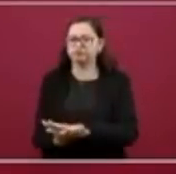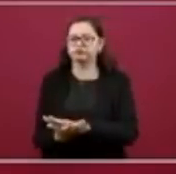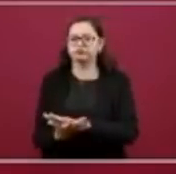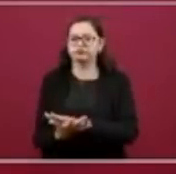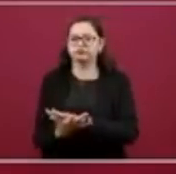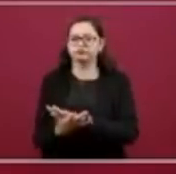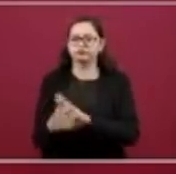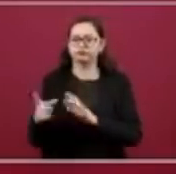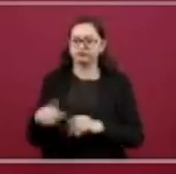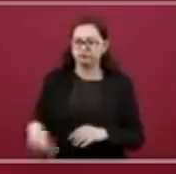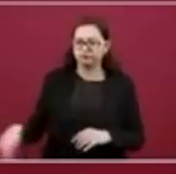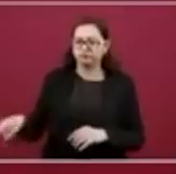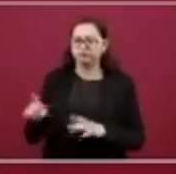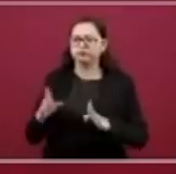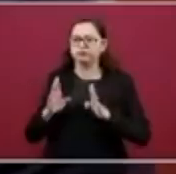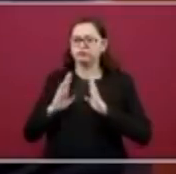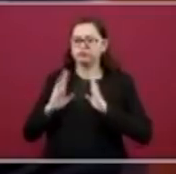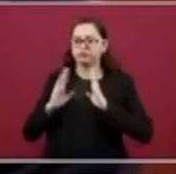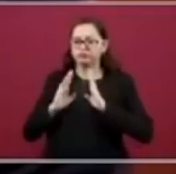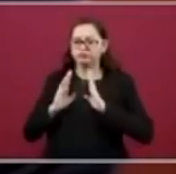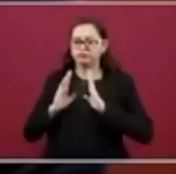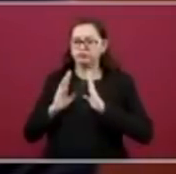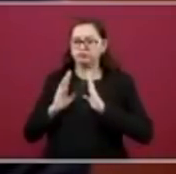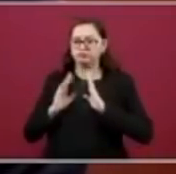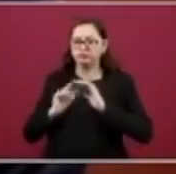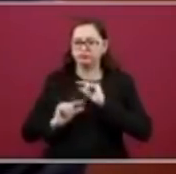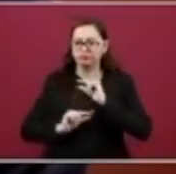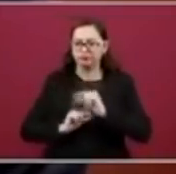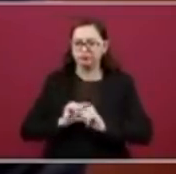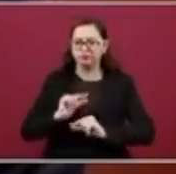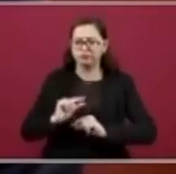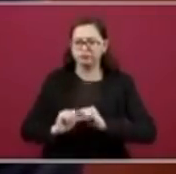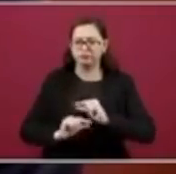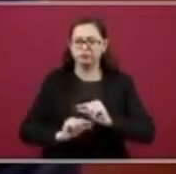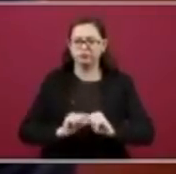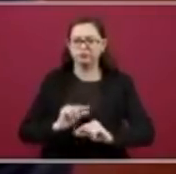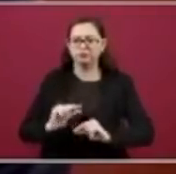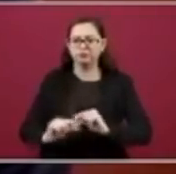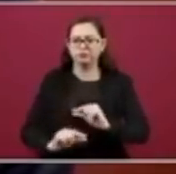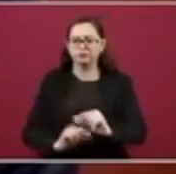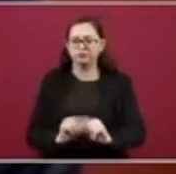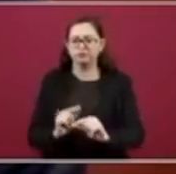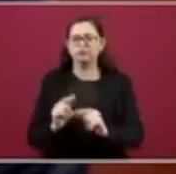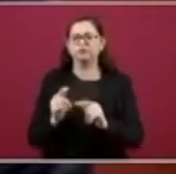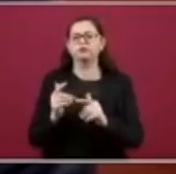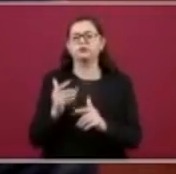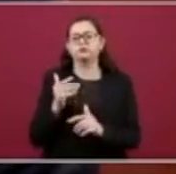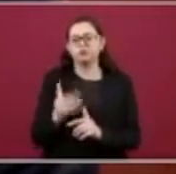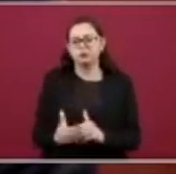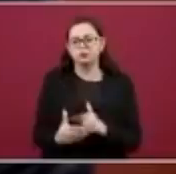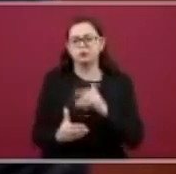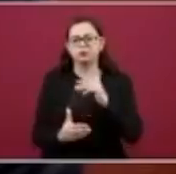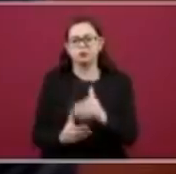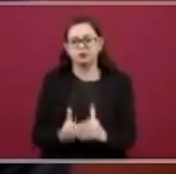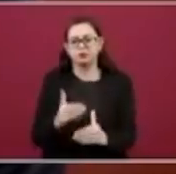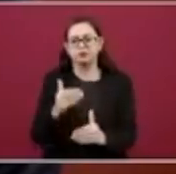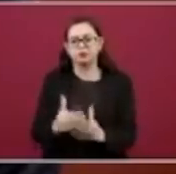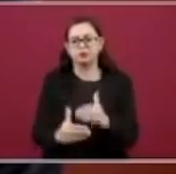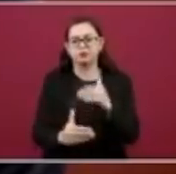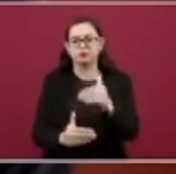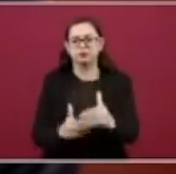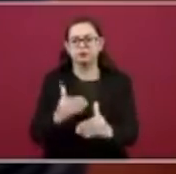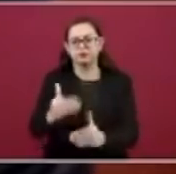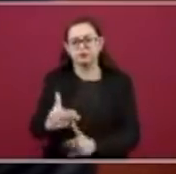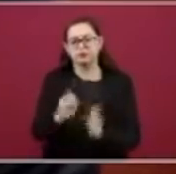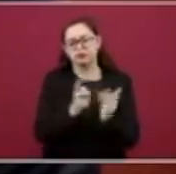a las Fuerzas Armadas. En conferencia de prensa matutina este 22 de febrero, el mandatario federal expresó su reconocimiento a los